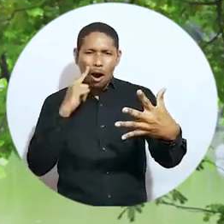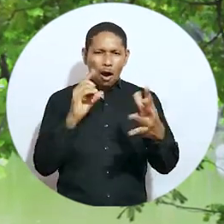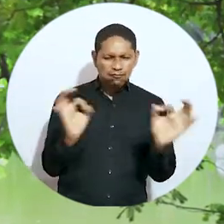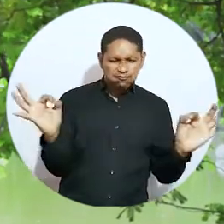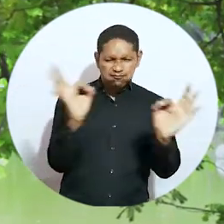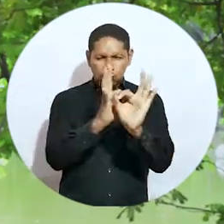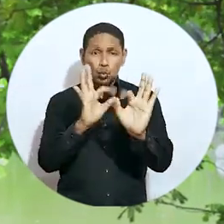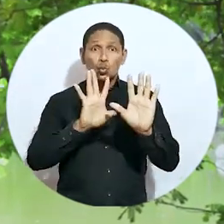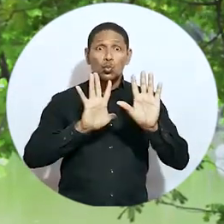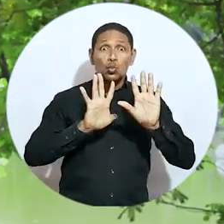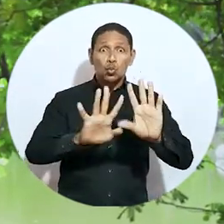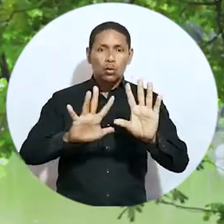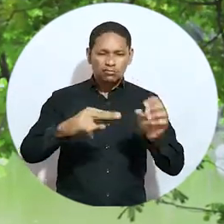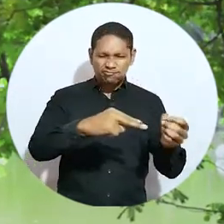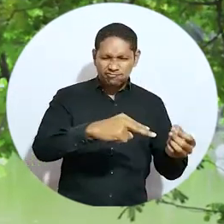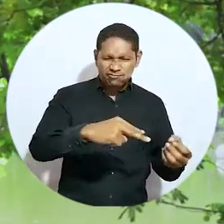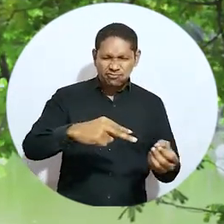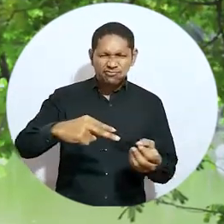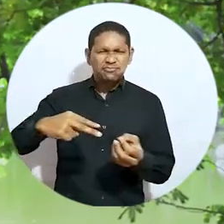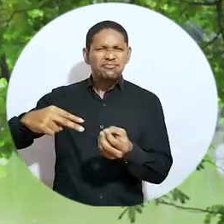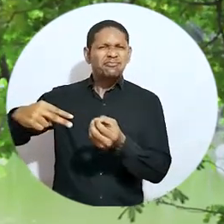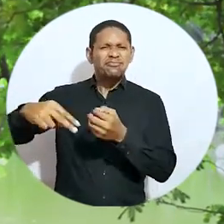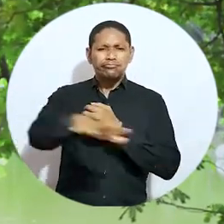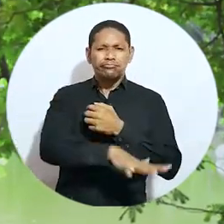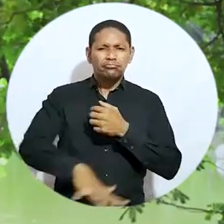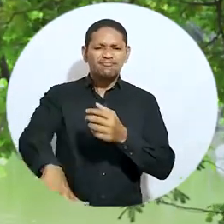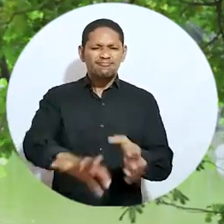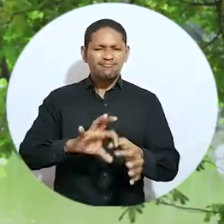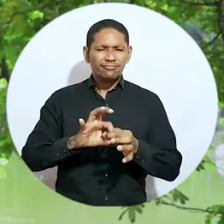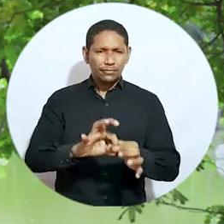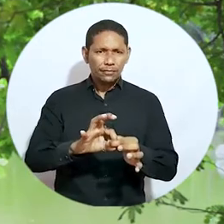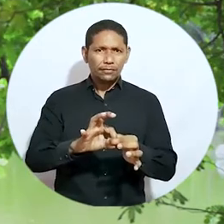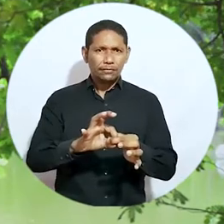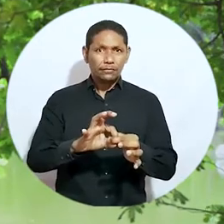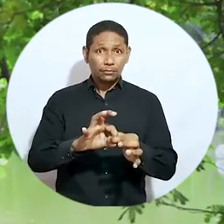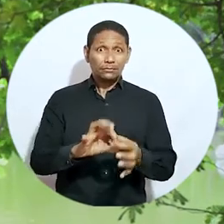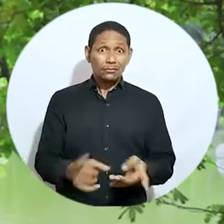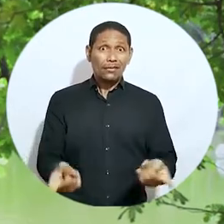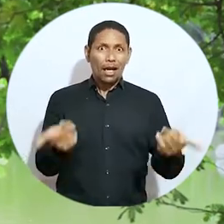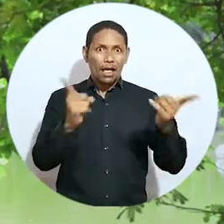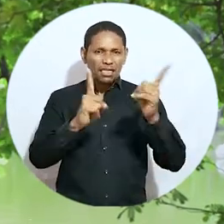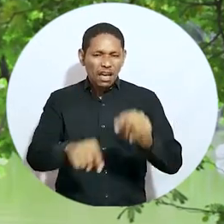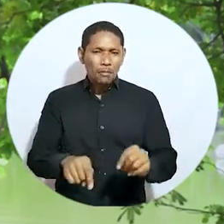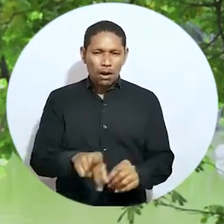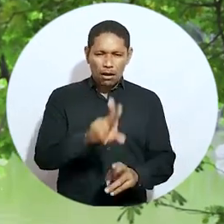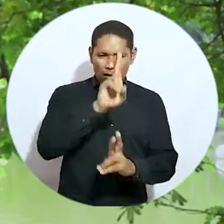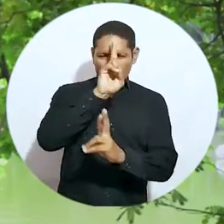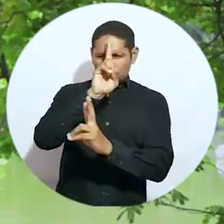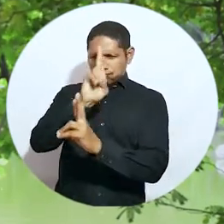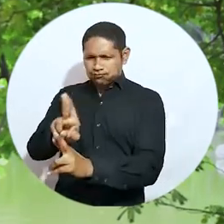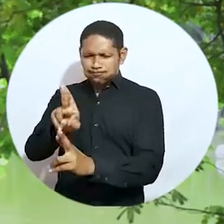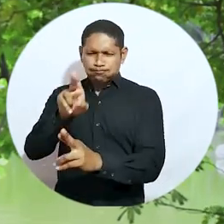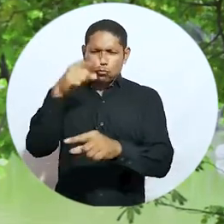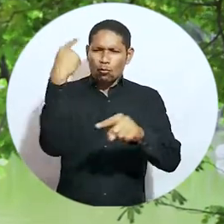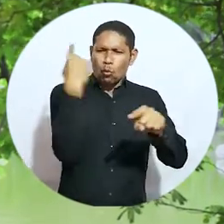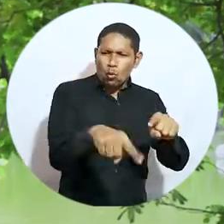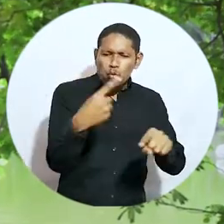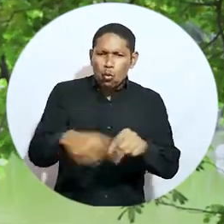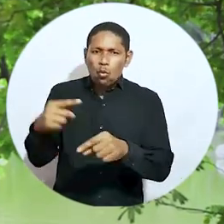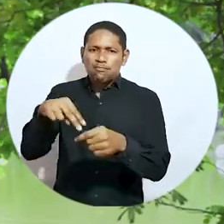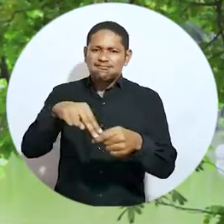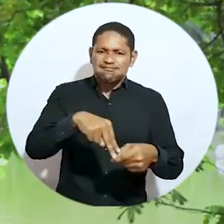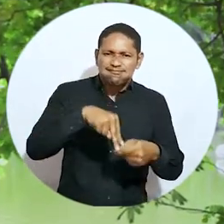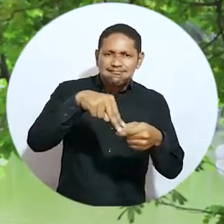conciernen a una educación enraizada en los territorios, pero también que respeta y representa